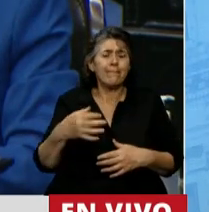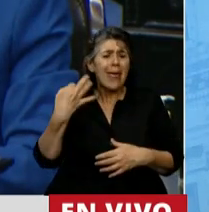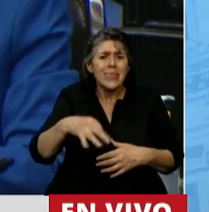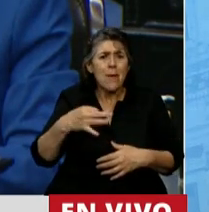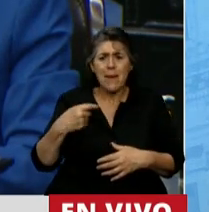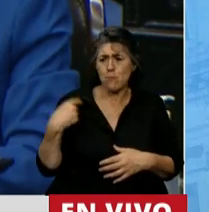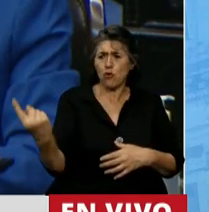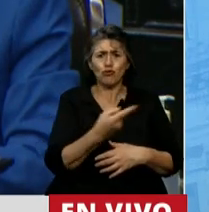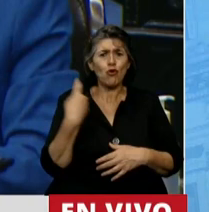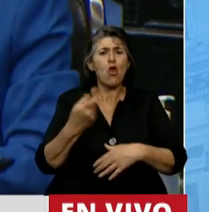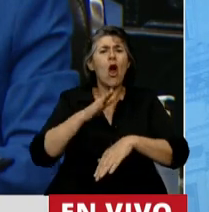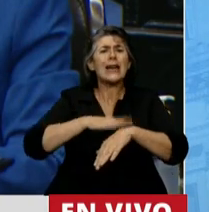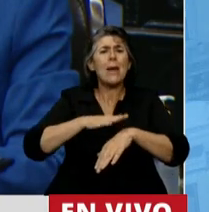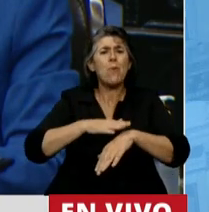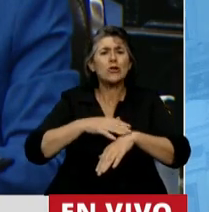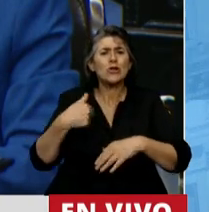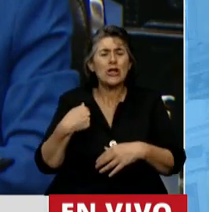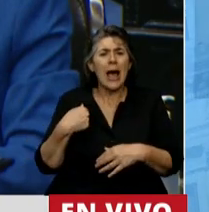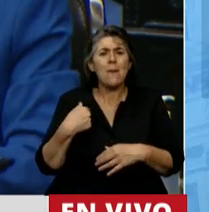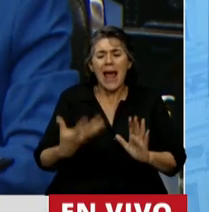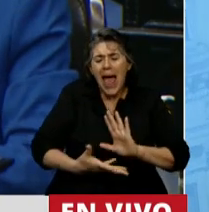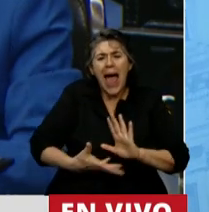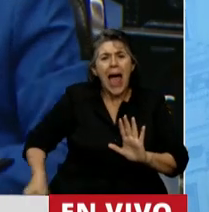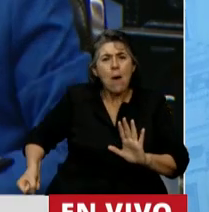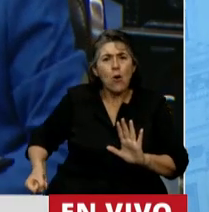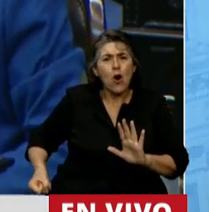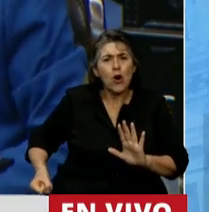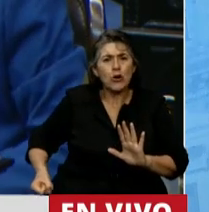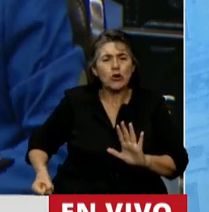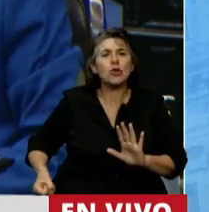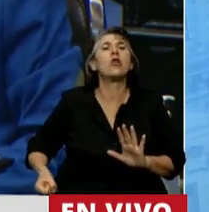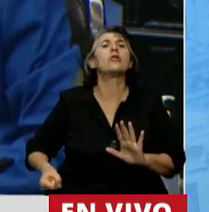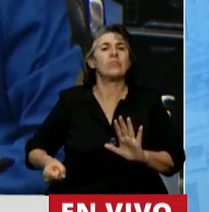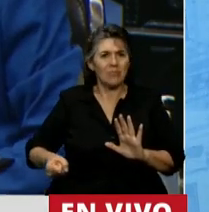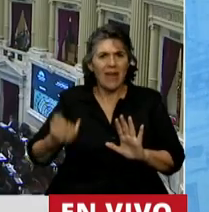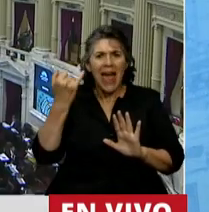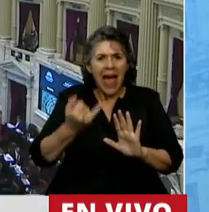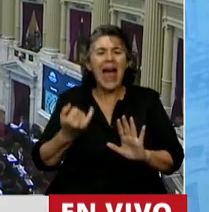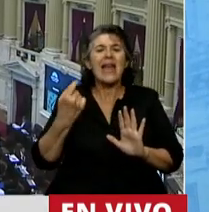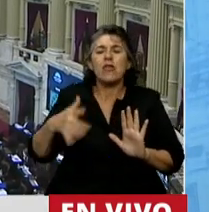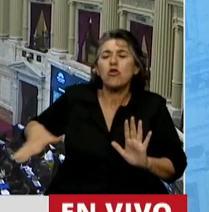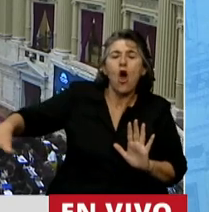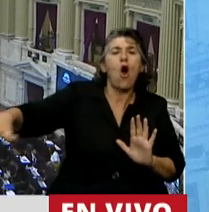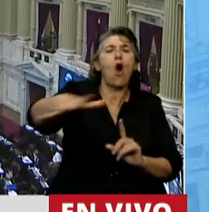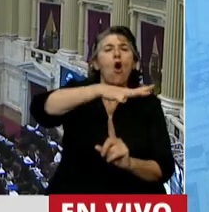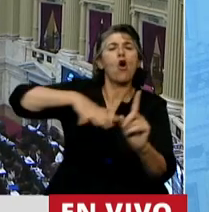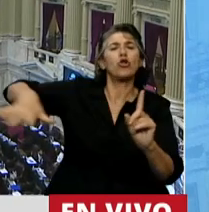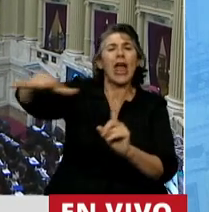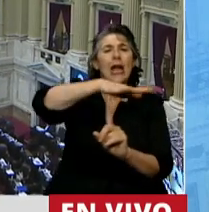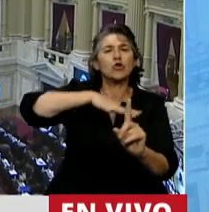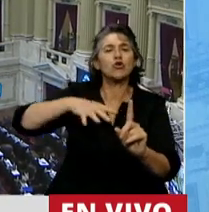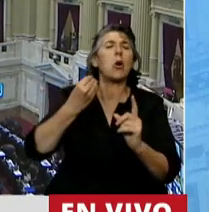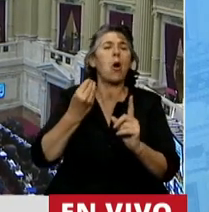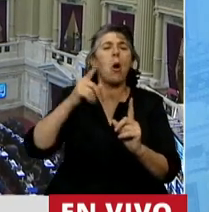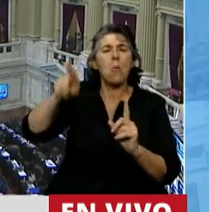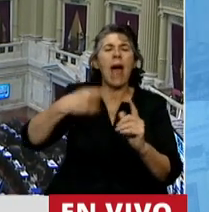que no es un hecho aislado, que se da en un contexto, de ese contexto también tenemos que hacernos cargo. Un contexto de desigualdad,